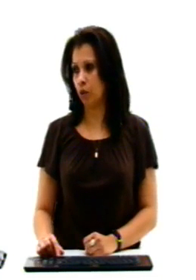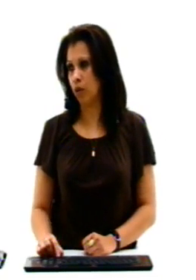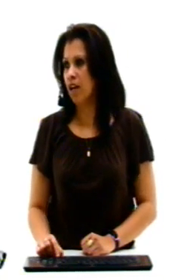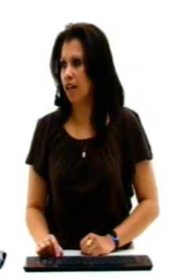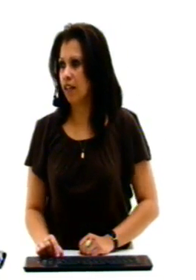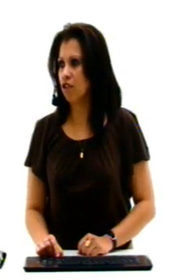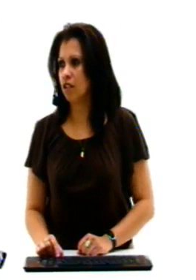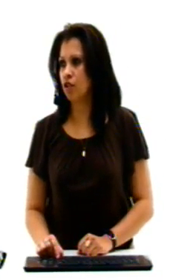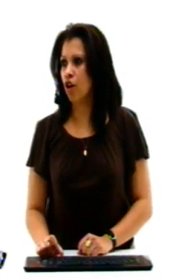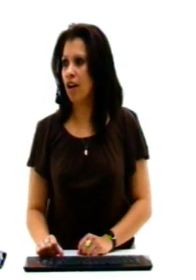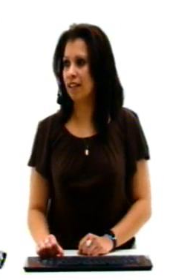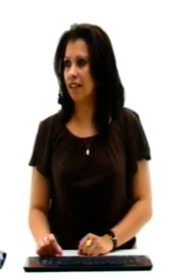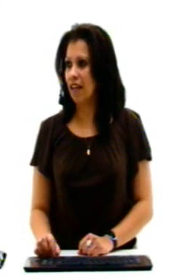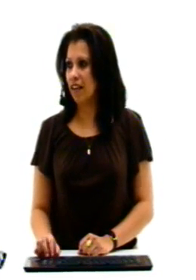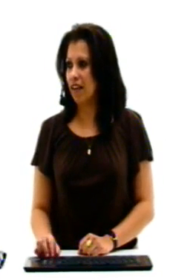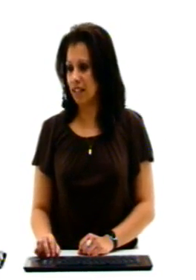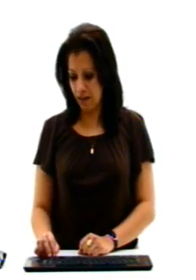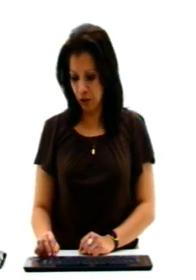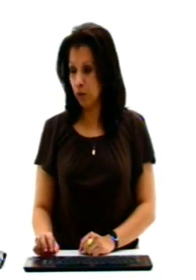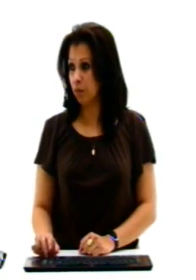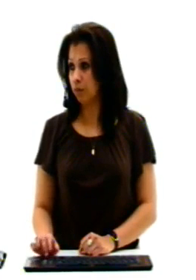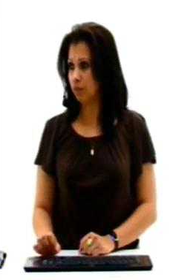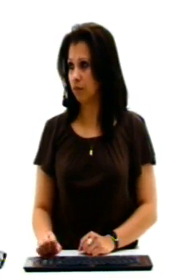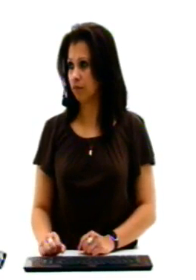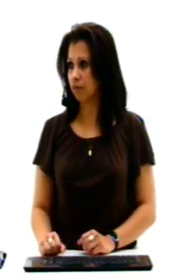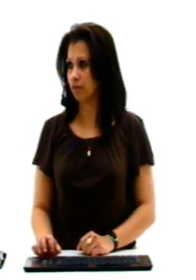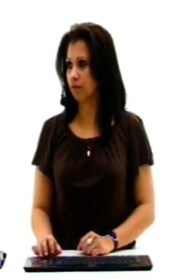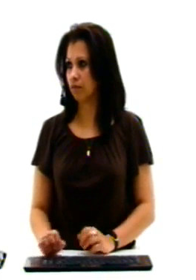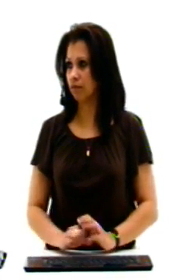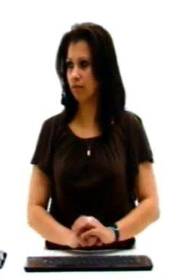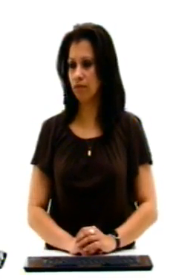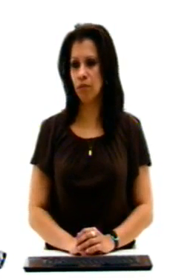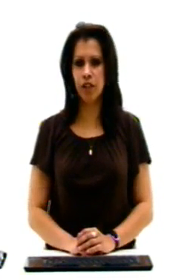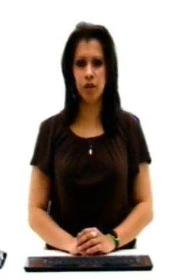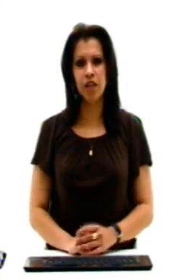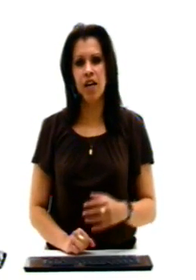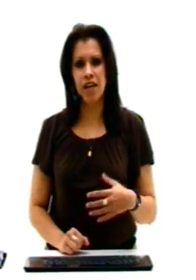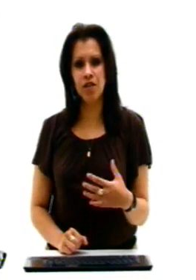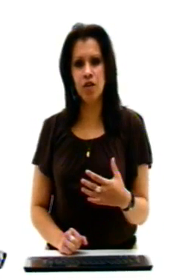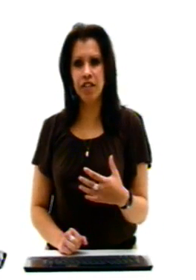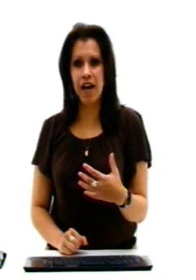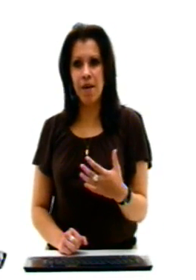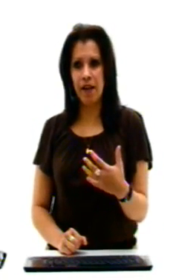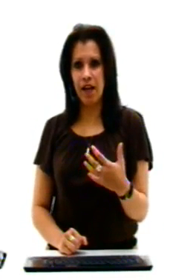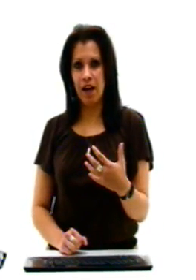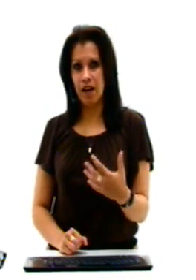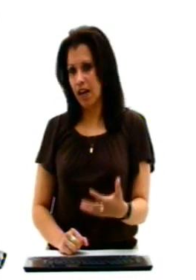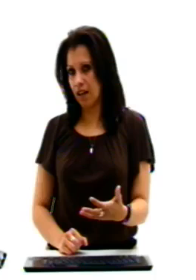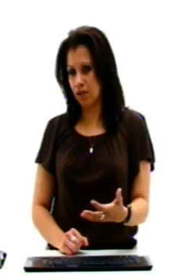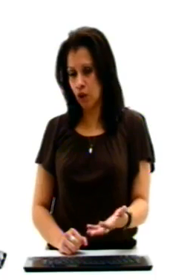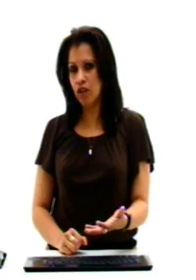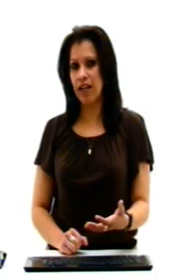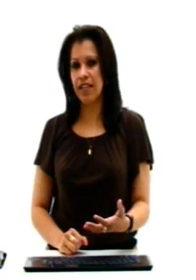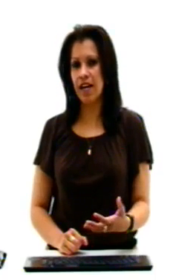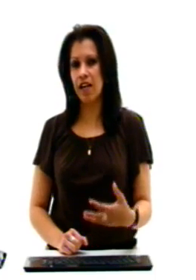esclavitud En qué consistió la trata de esclavitud bueno esto ya para